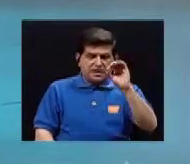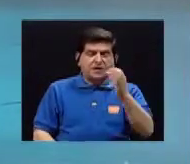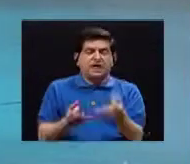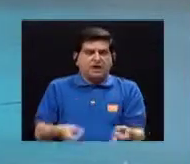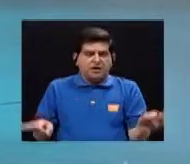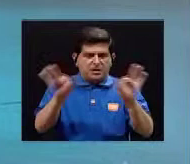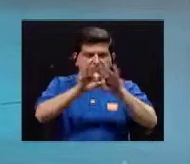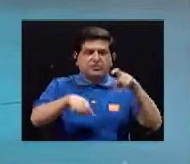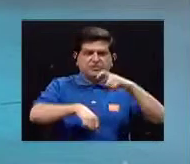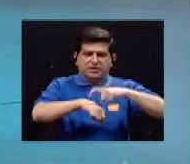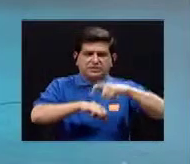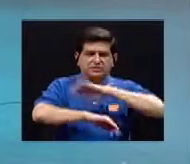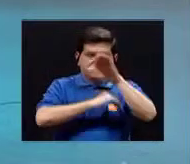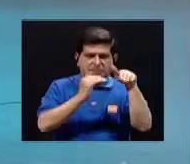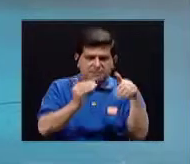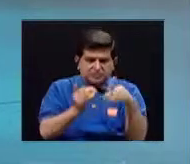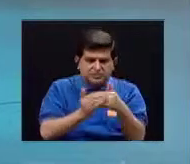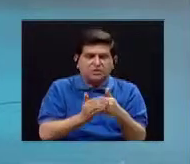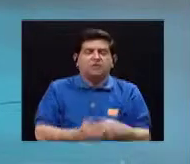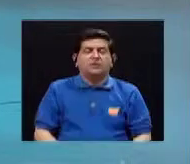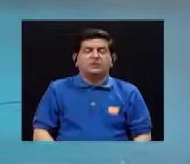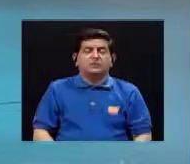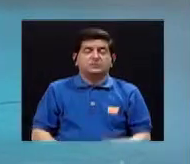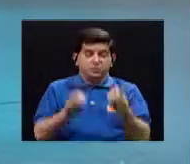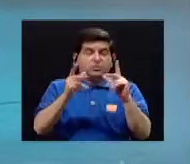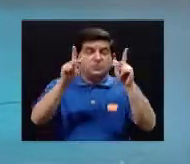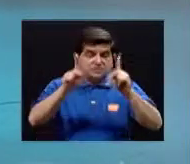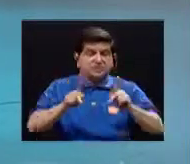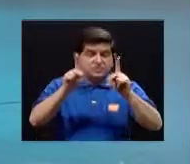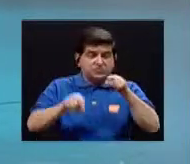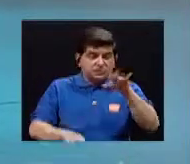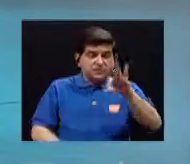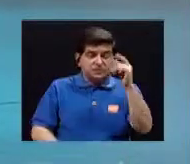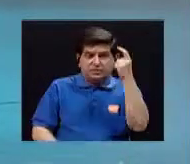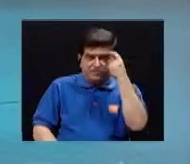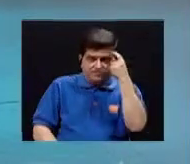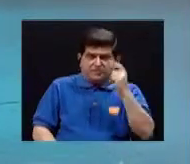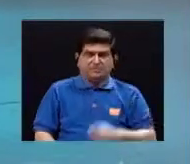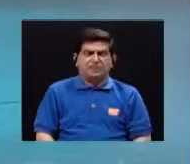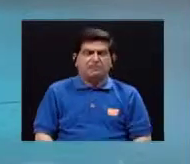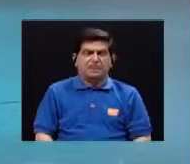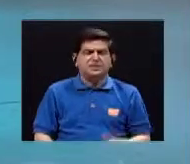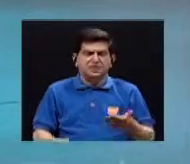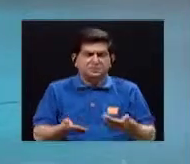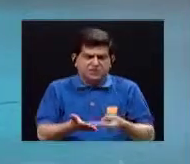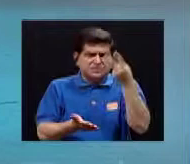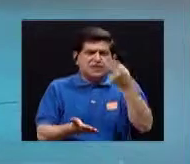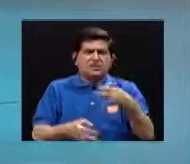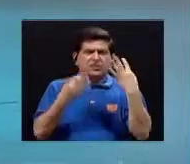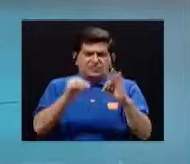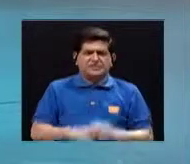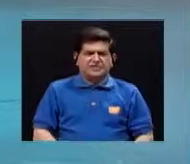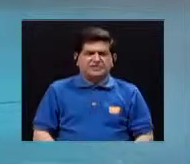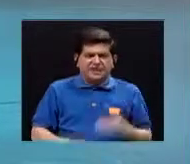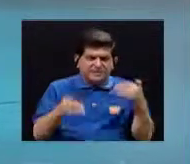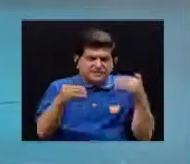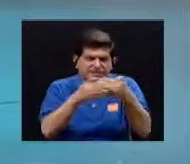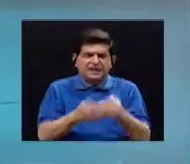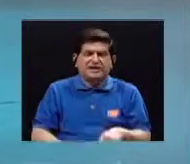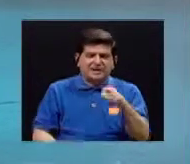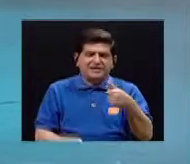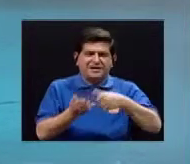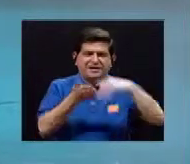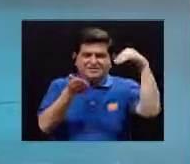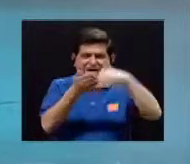momento demasiado significativo para mucha gente entonces vale la pena por lo menos a hacer ese acercamiento y hacer